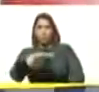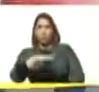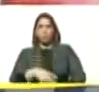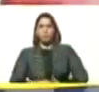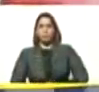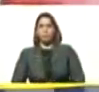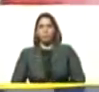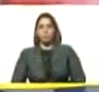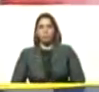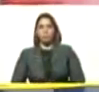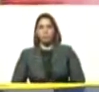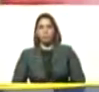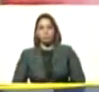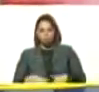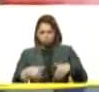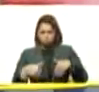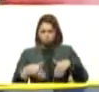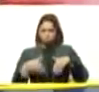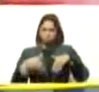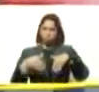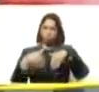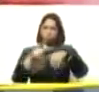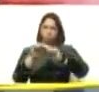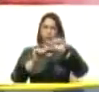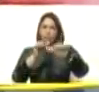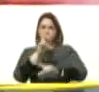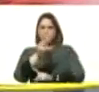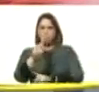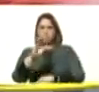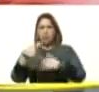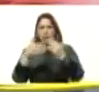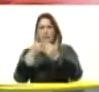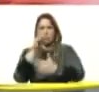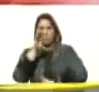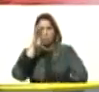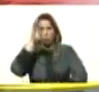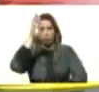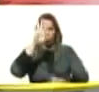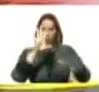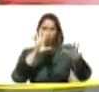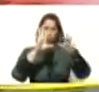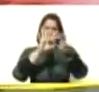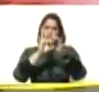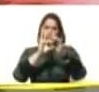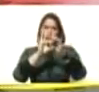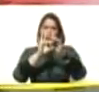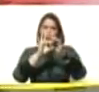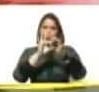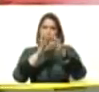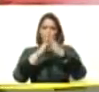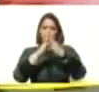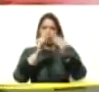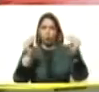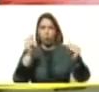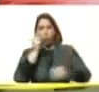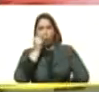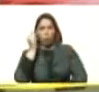y nos puso en marcha en el siglo XXI hacia el futuro, unidos, todos y